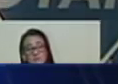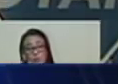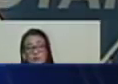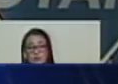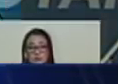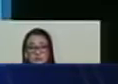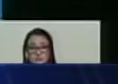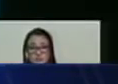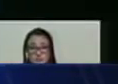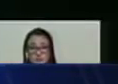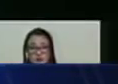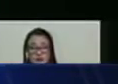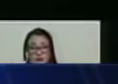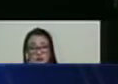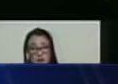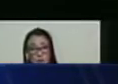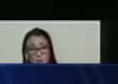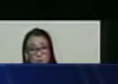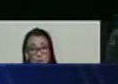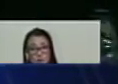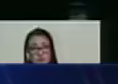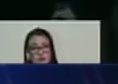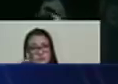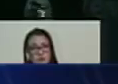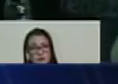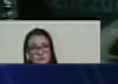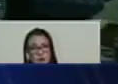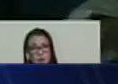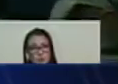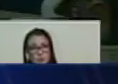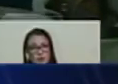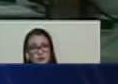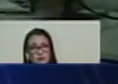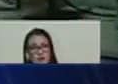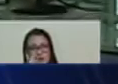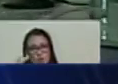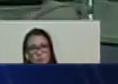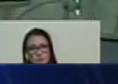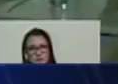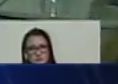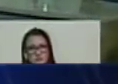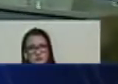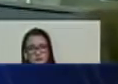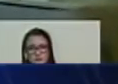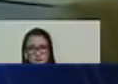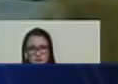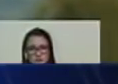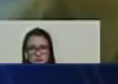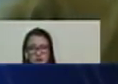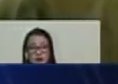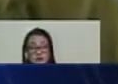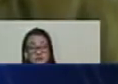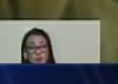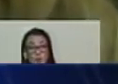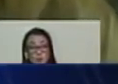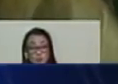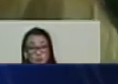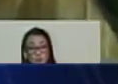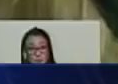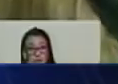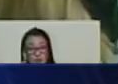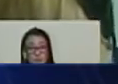pero además de una manera absurda, tragicómica. En la elección de gobernadores del año de octubre del